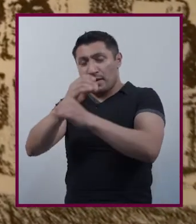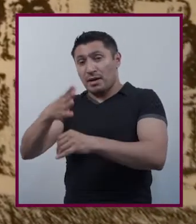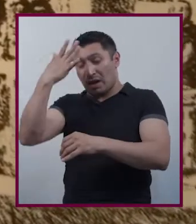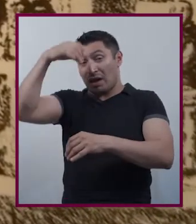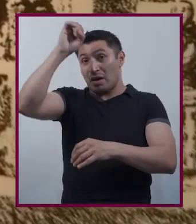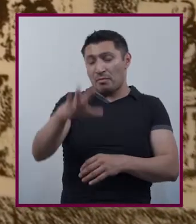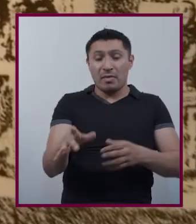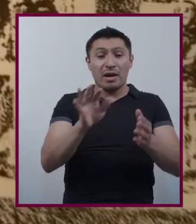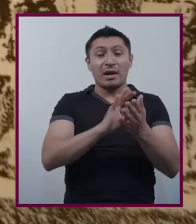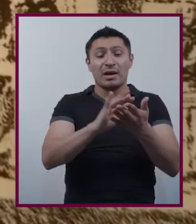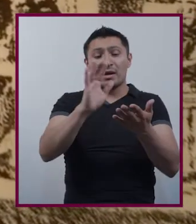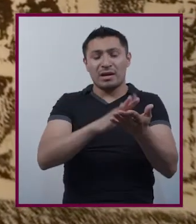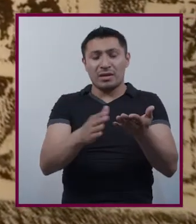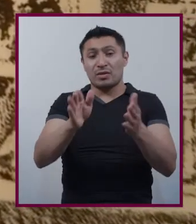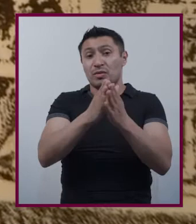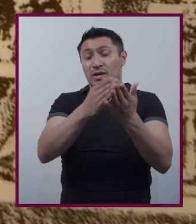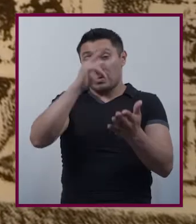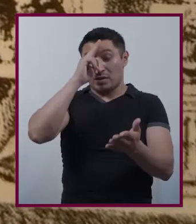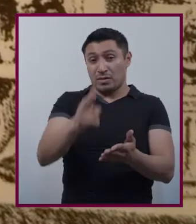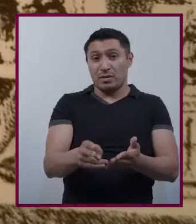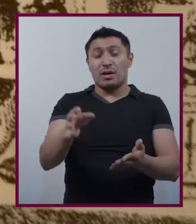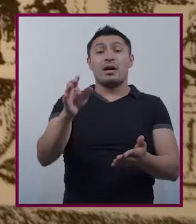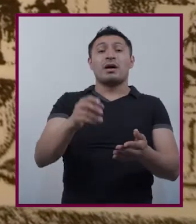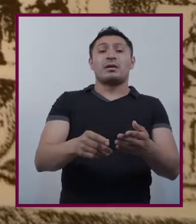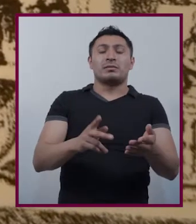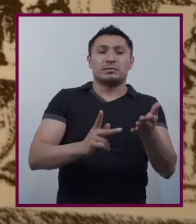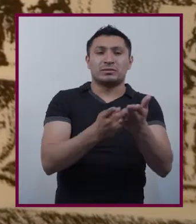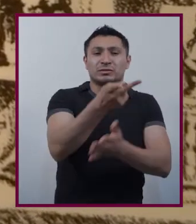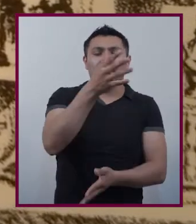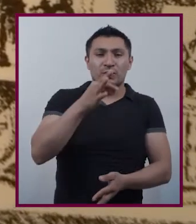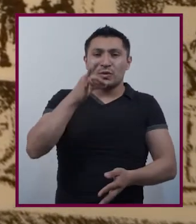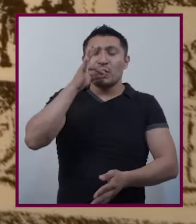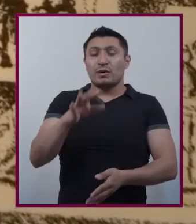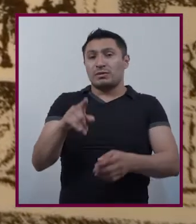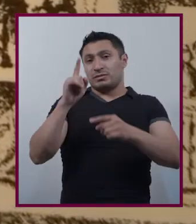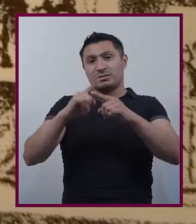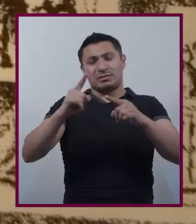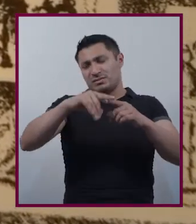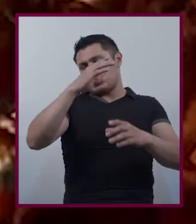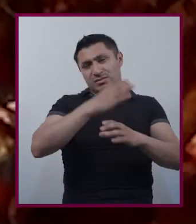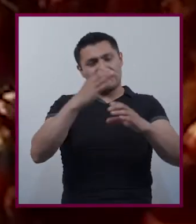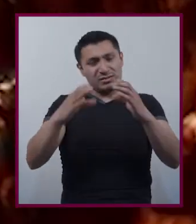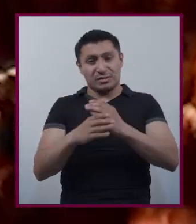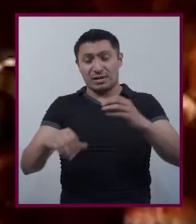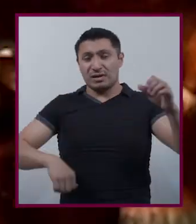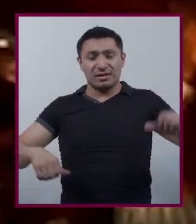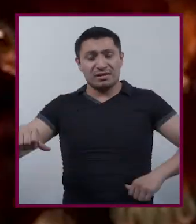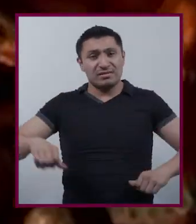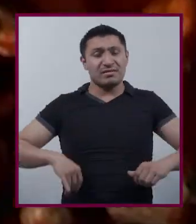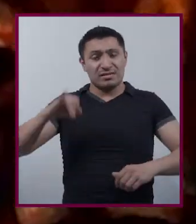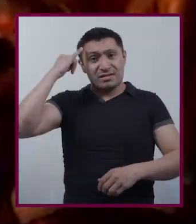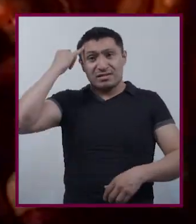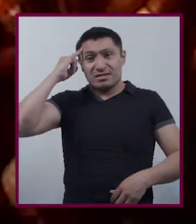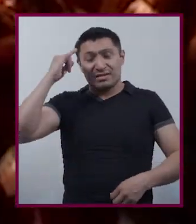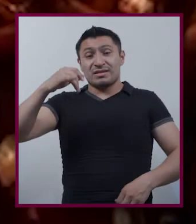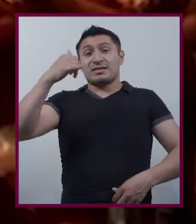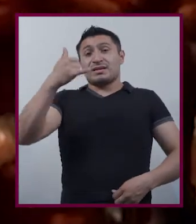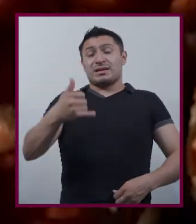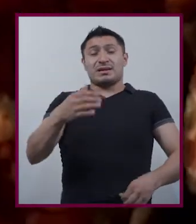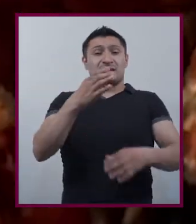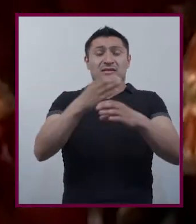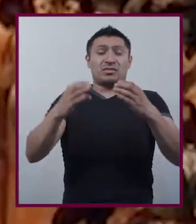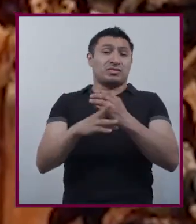la lectura de libros prohibidos, el consumo de plantas, el uso de procedimientos indígenas y la realización de prácticas